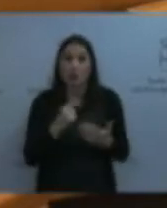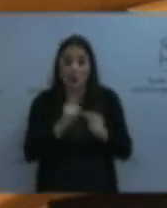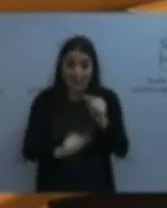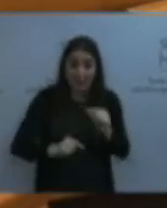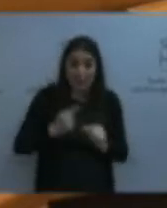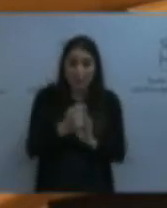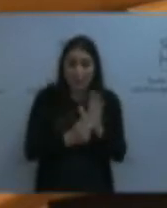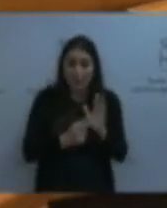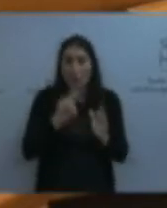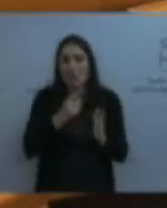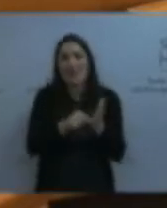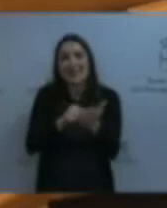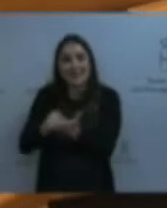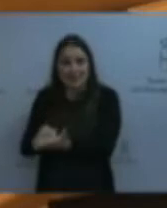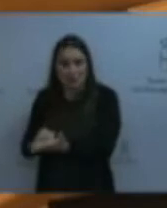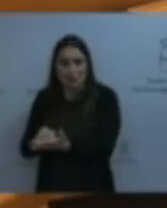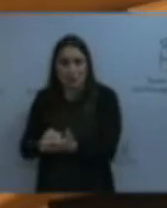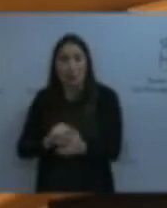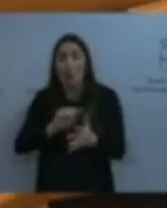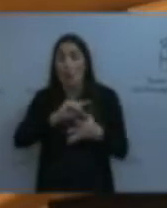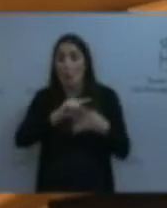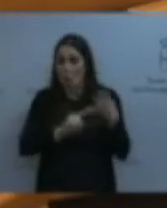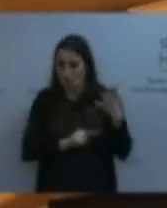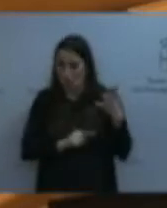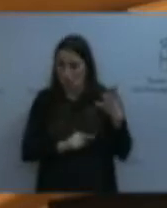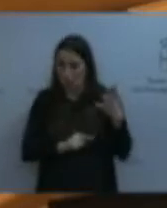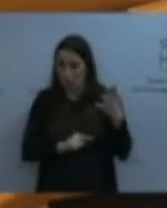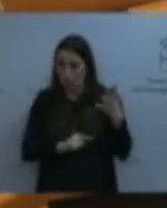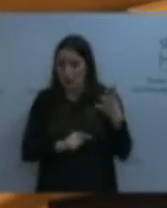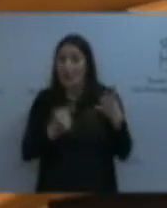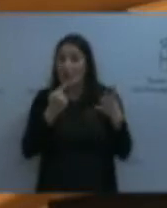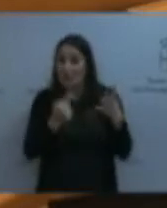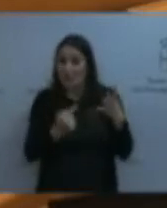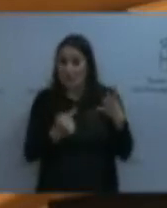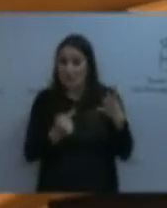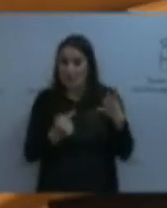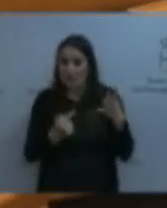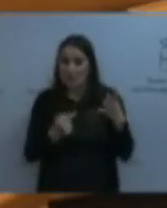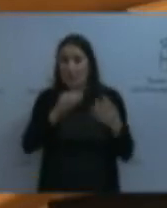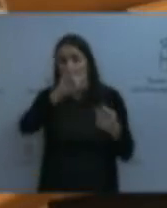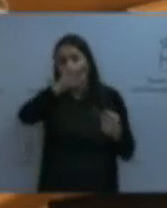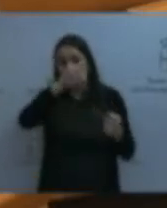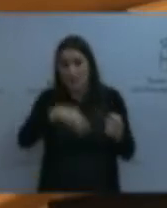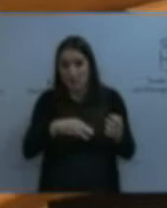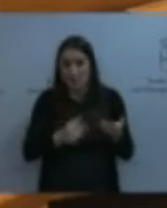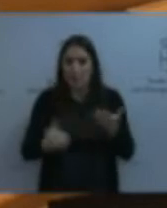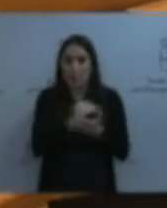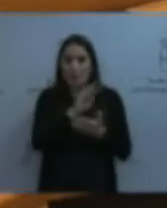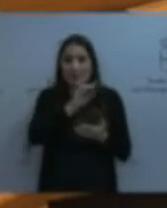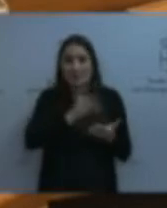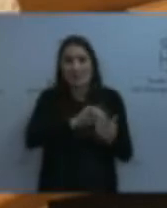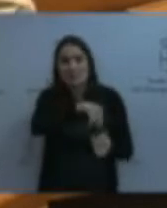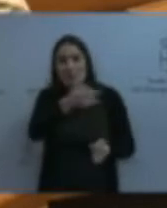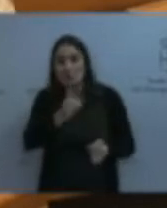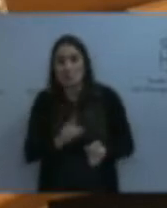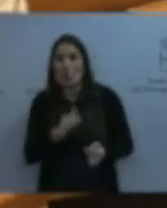una serie de requisitos. 4, exactamente. No superar 3 veces el IPREN y encontrarse en alguna